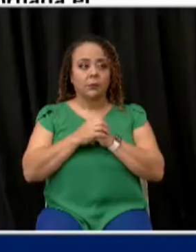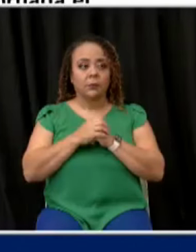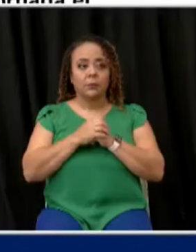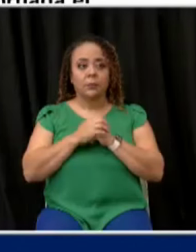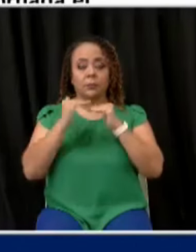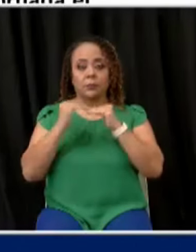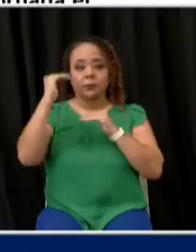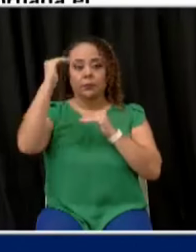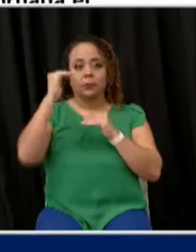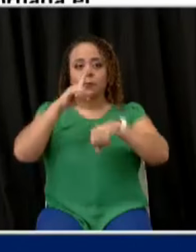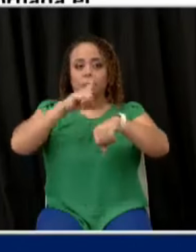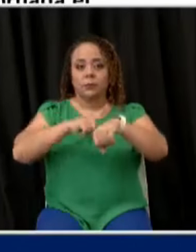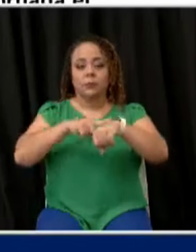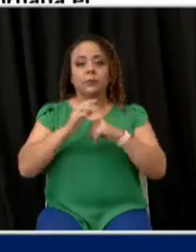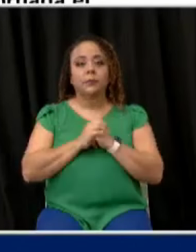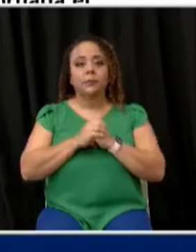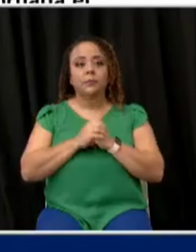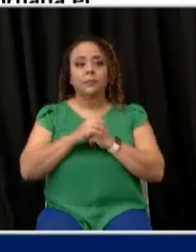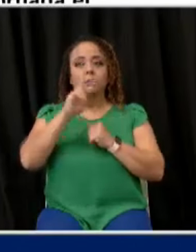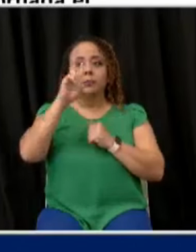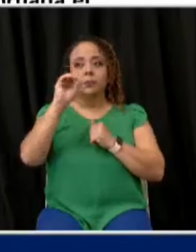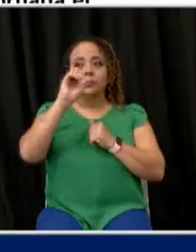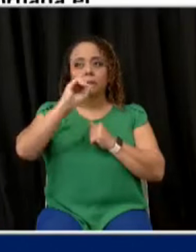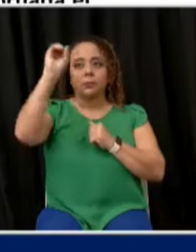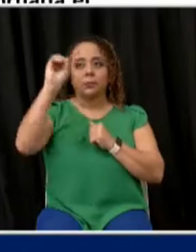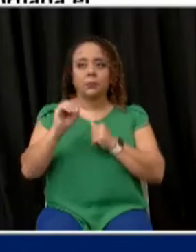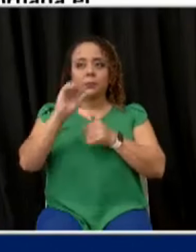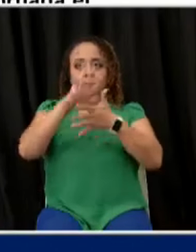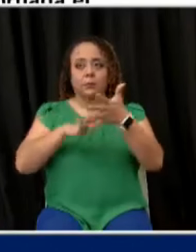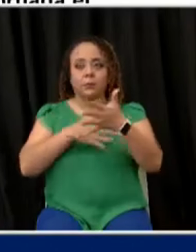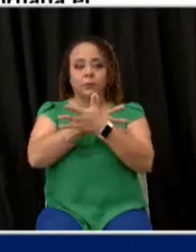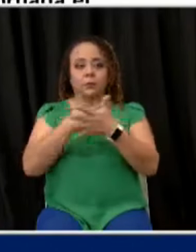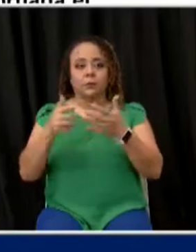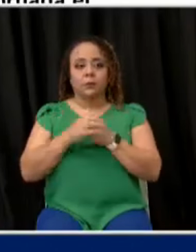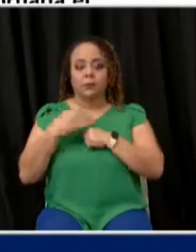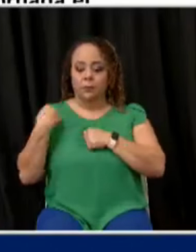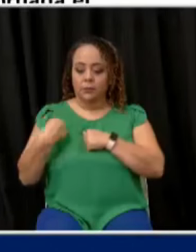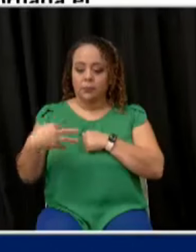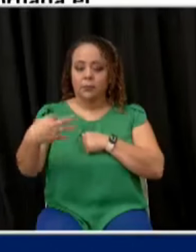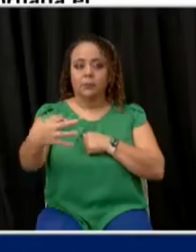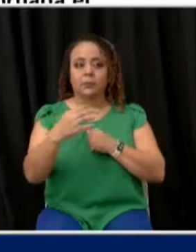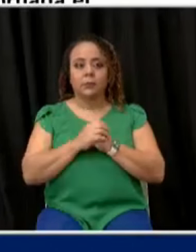auméntenle en tiempo 20% la jornada todos los días.